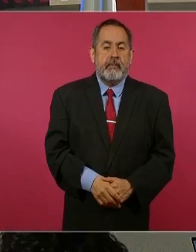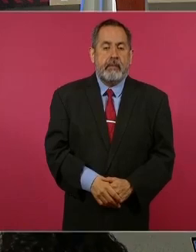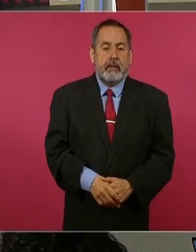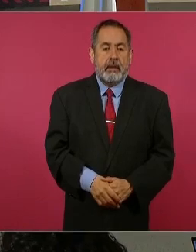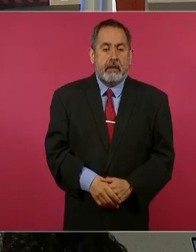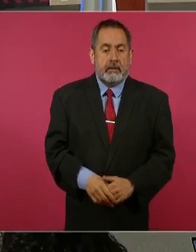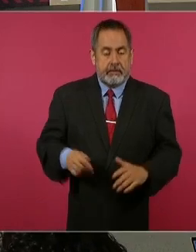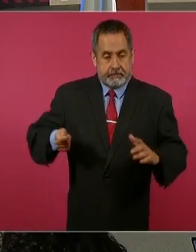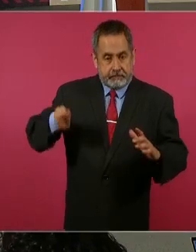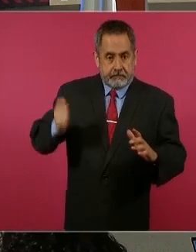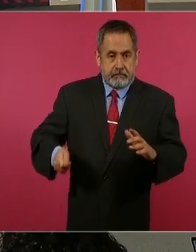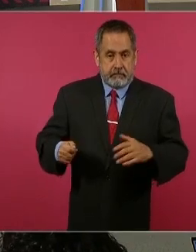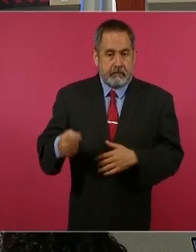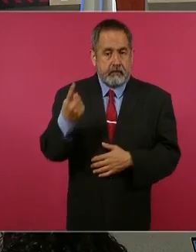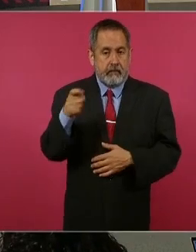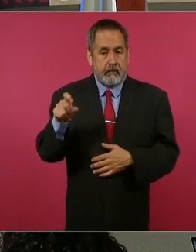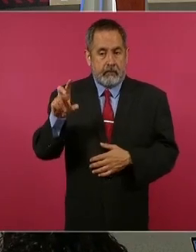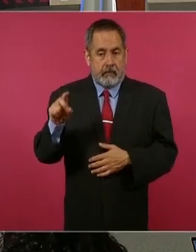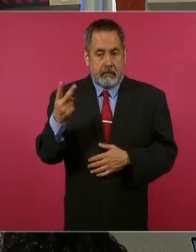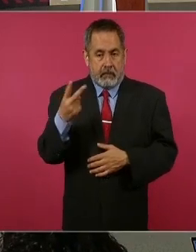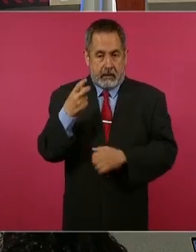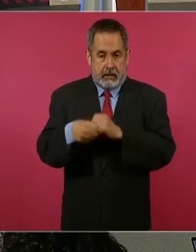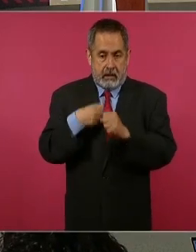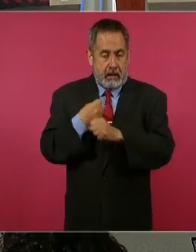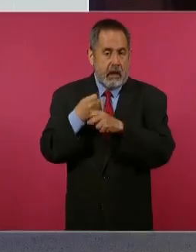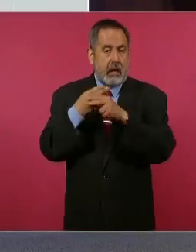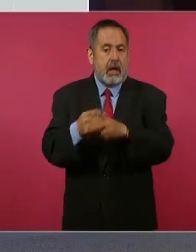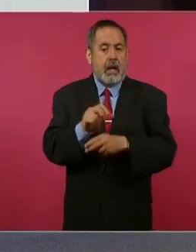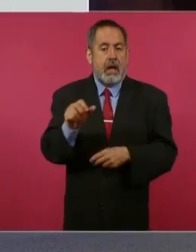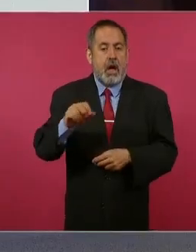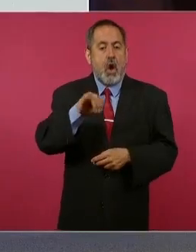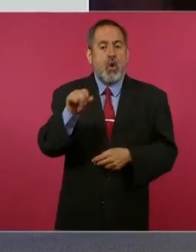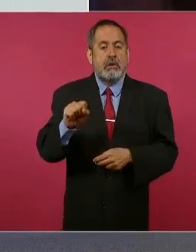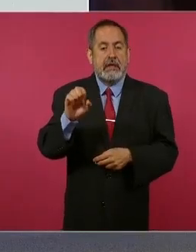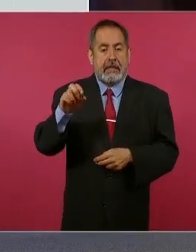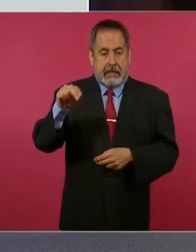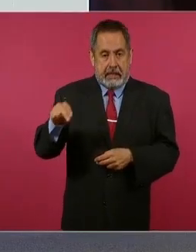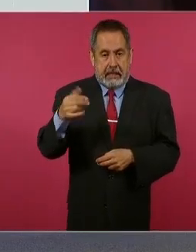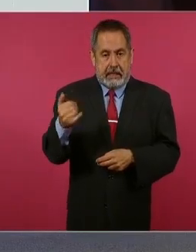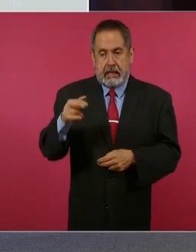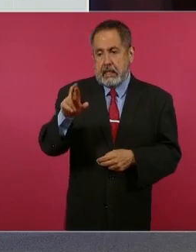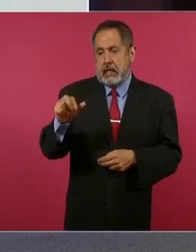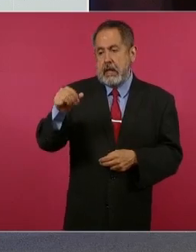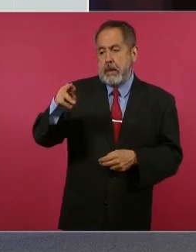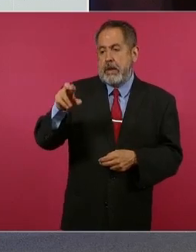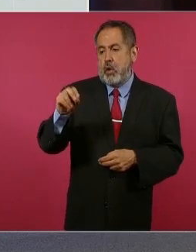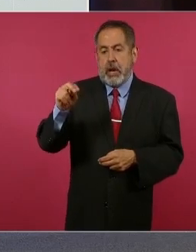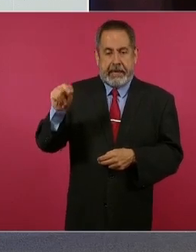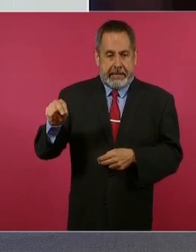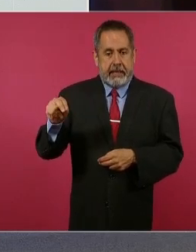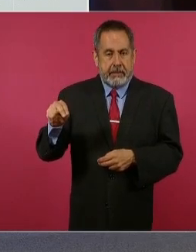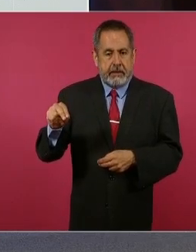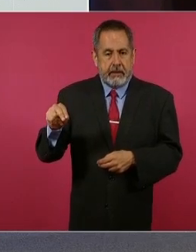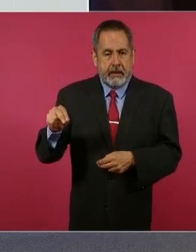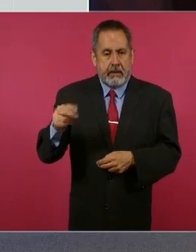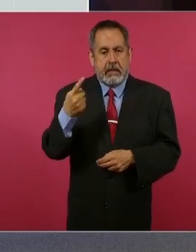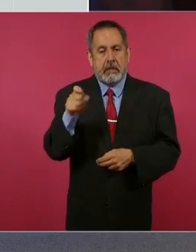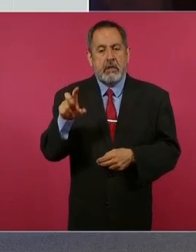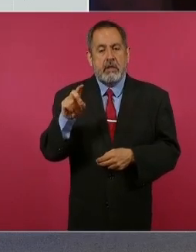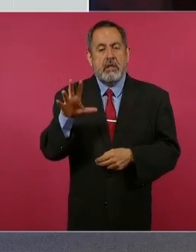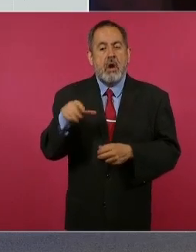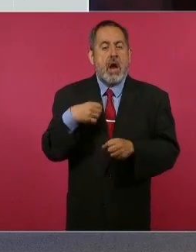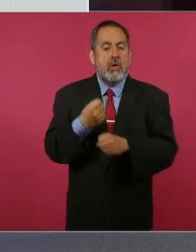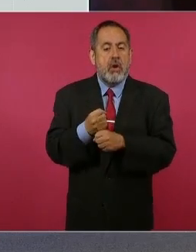Esta sentencia de 132 años de prisión a José N. y Ramiro N. y de 135